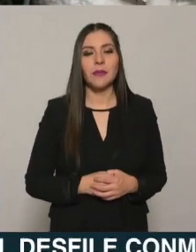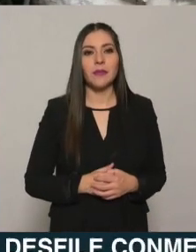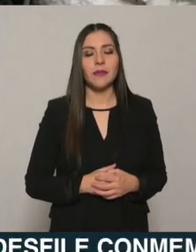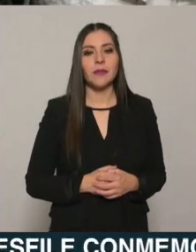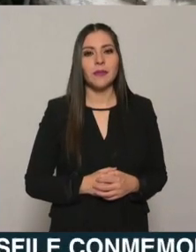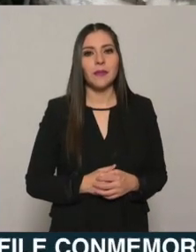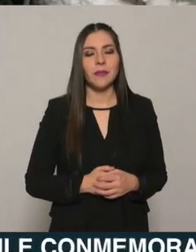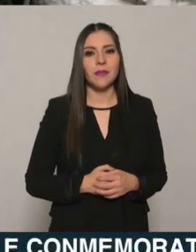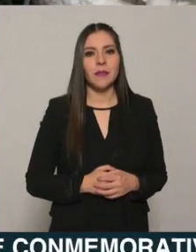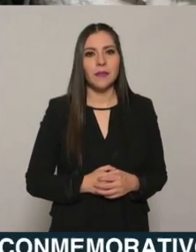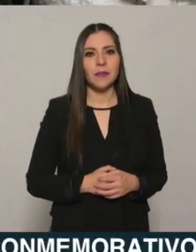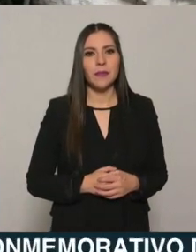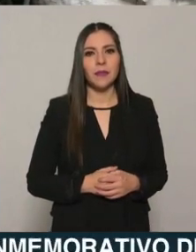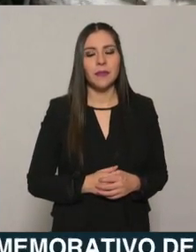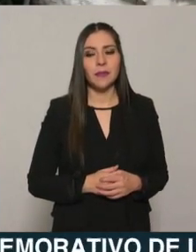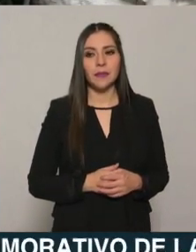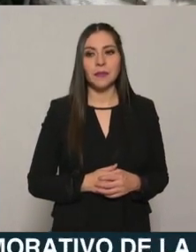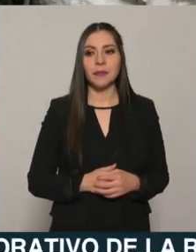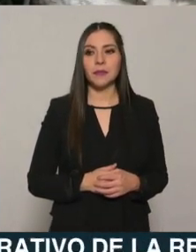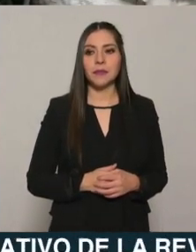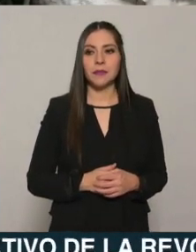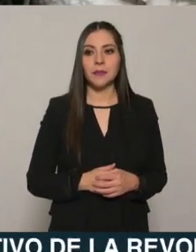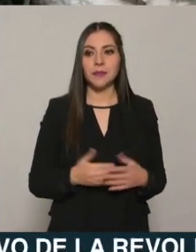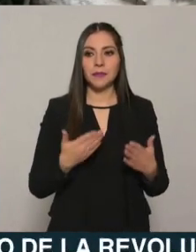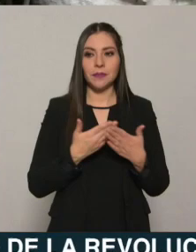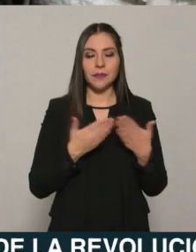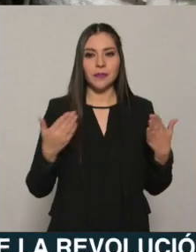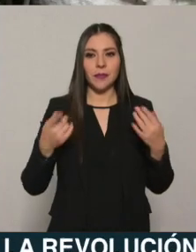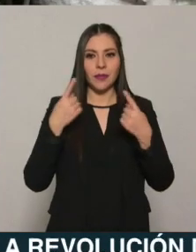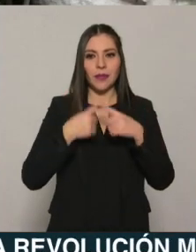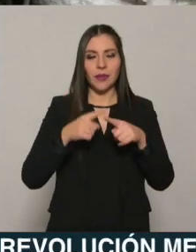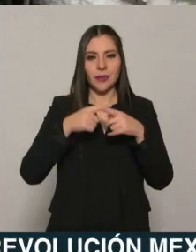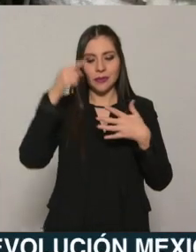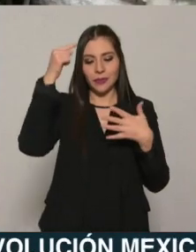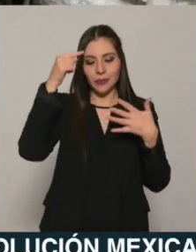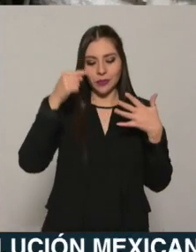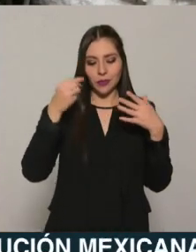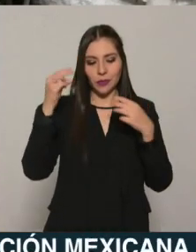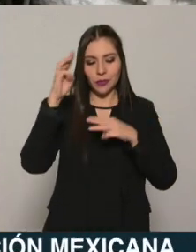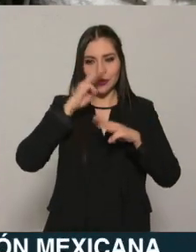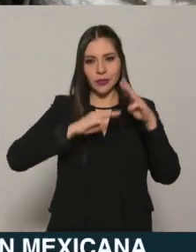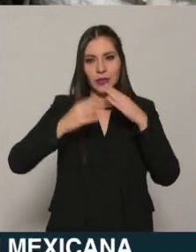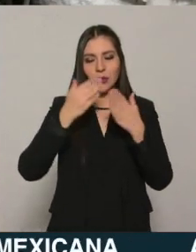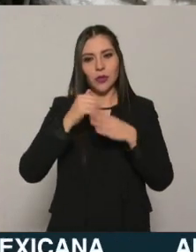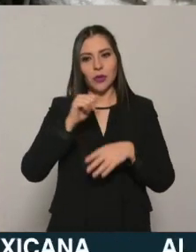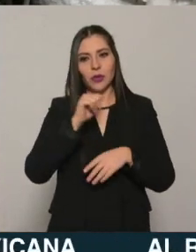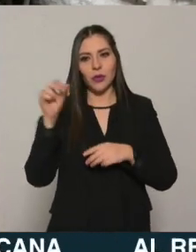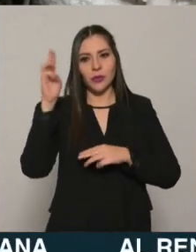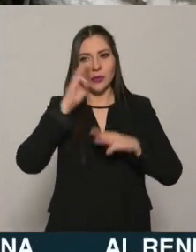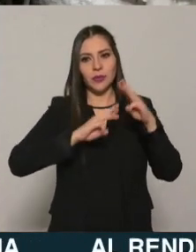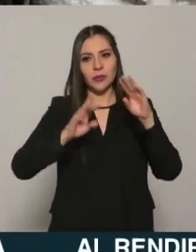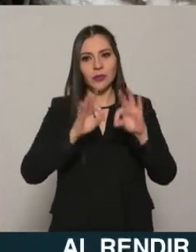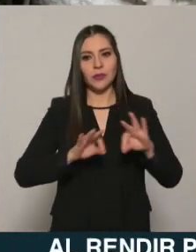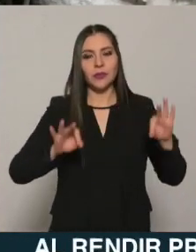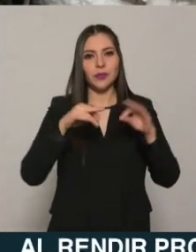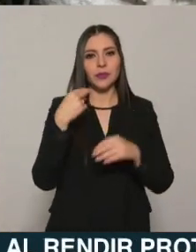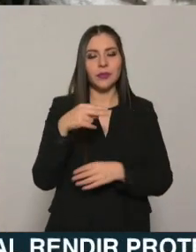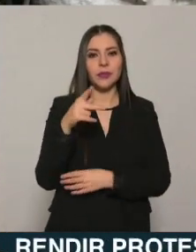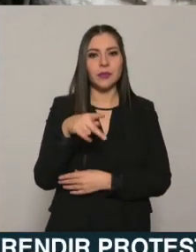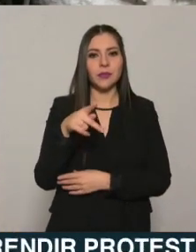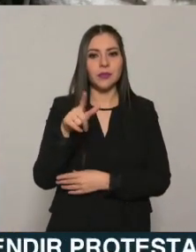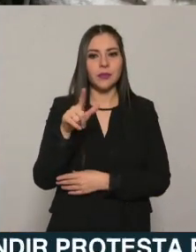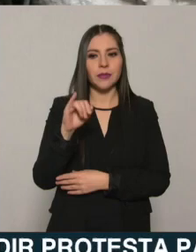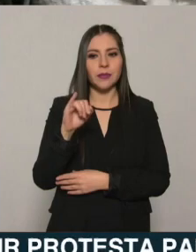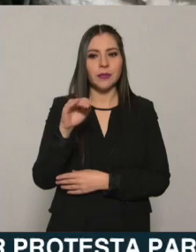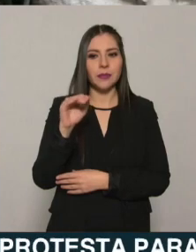a esta gran lista que tienes de montañas, ahora una montaña muy importante, el Kilimanjaro, ¿no? Así